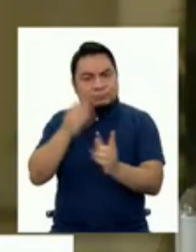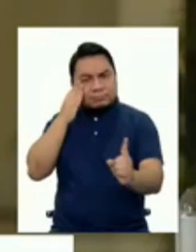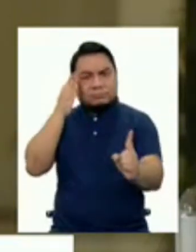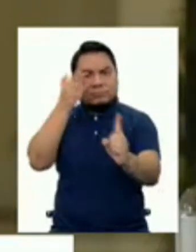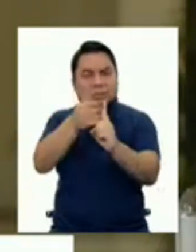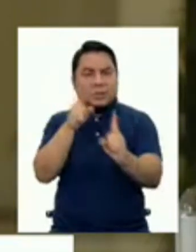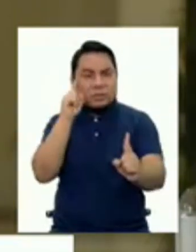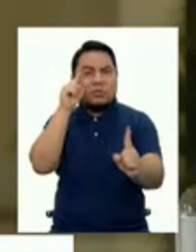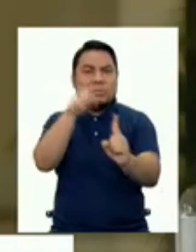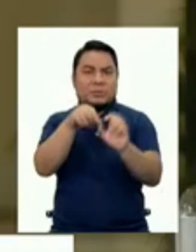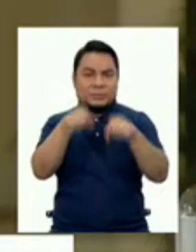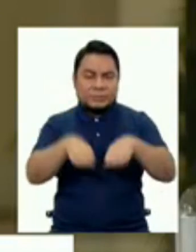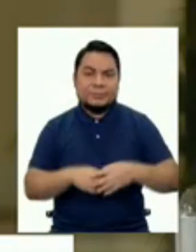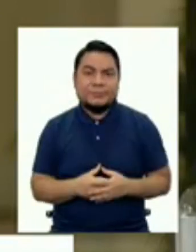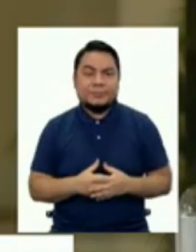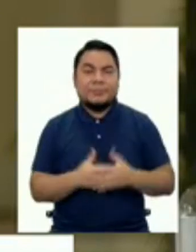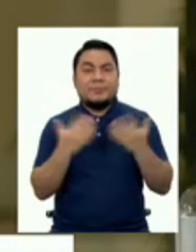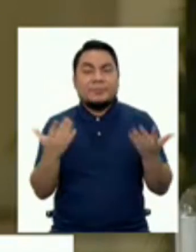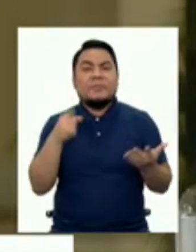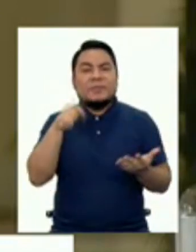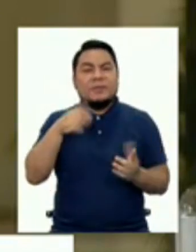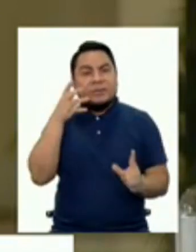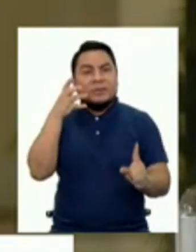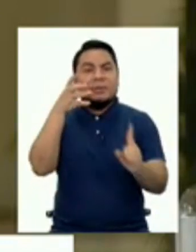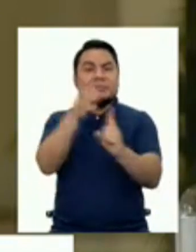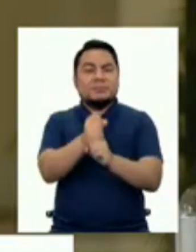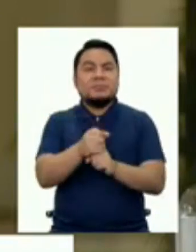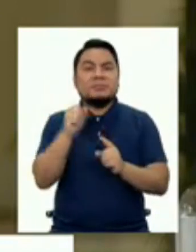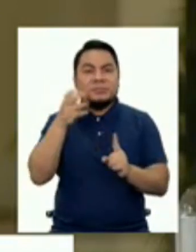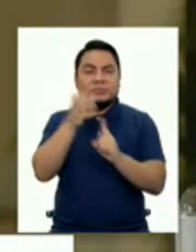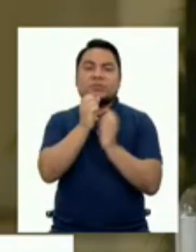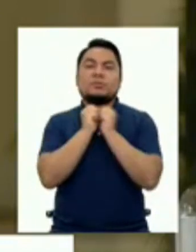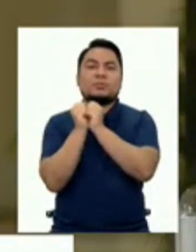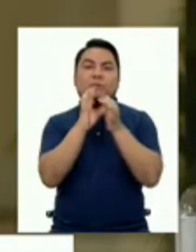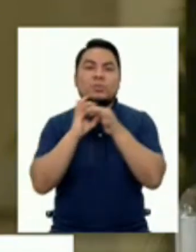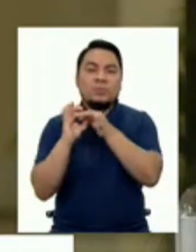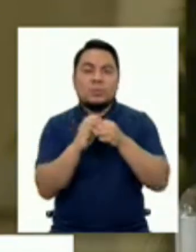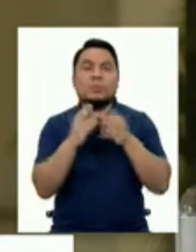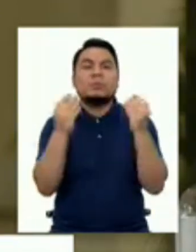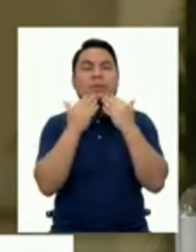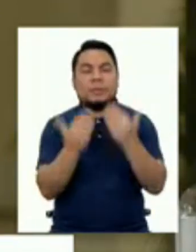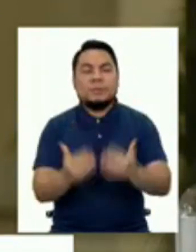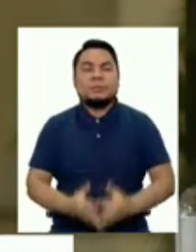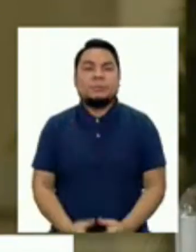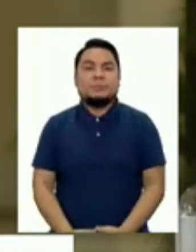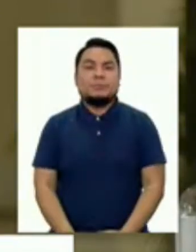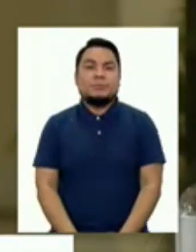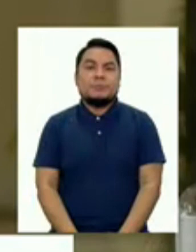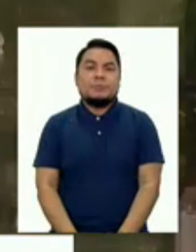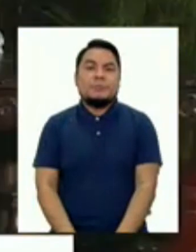en ese objetivo y logrémoslo y alcancémoslo juntos. Muchas gracias.